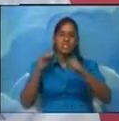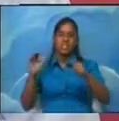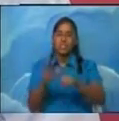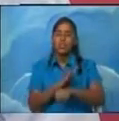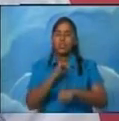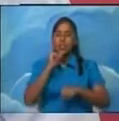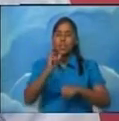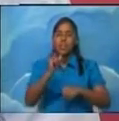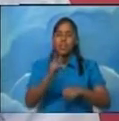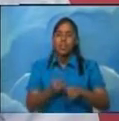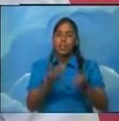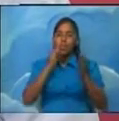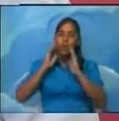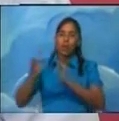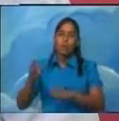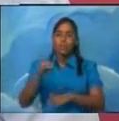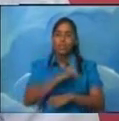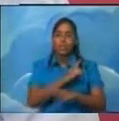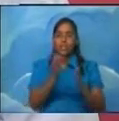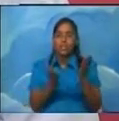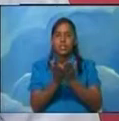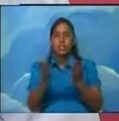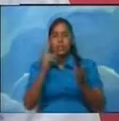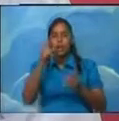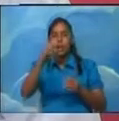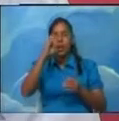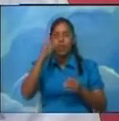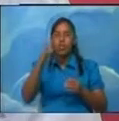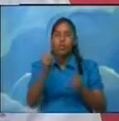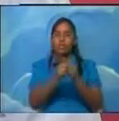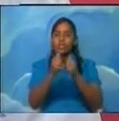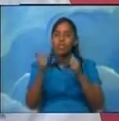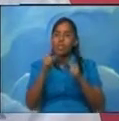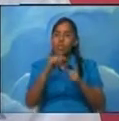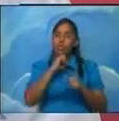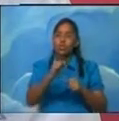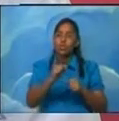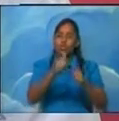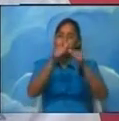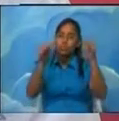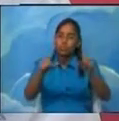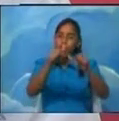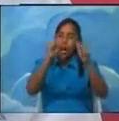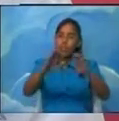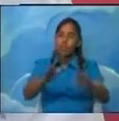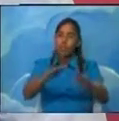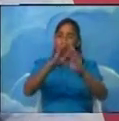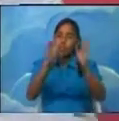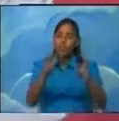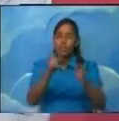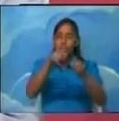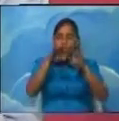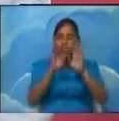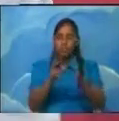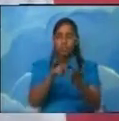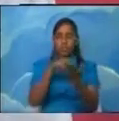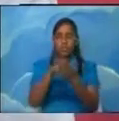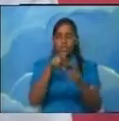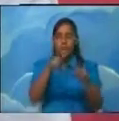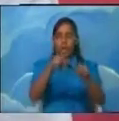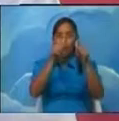y os apartéis y sirváis a dioses ajenos y os inclinéis a ellos. Aquí